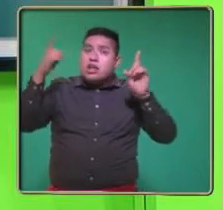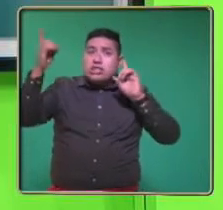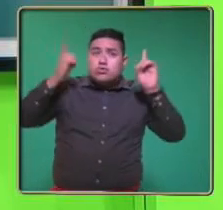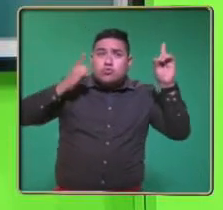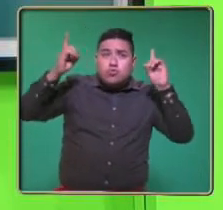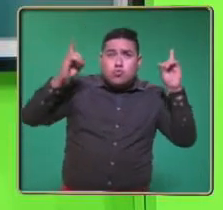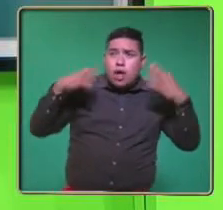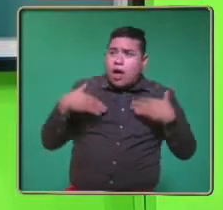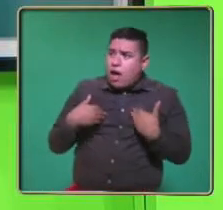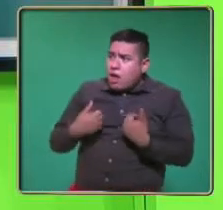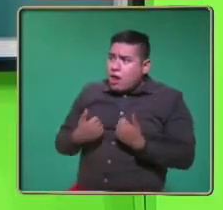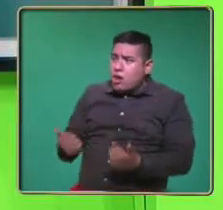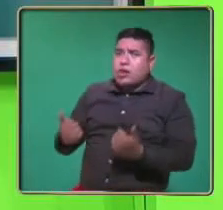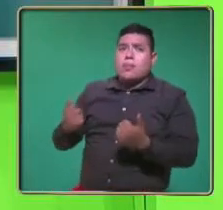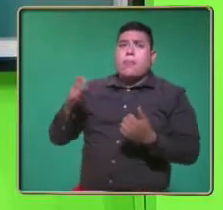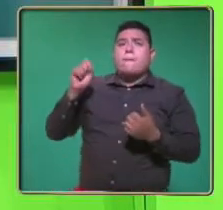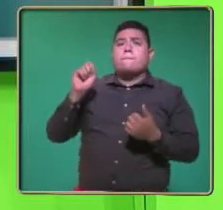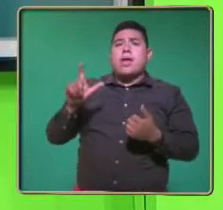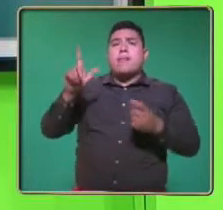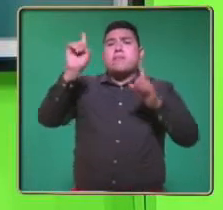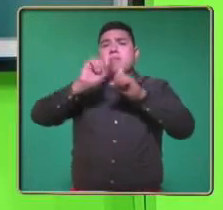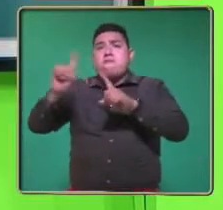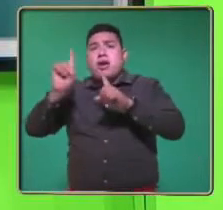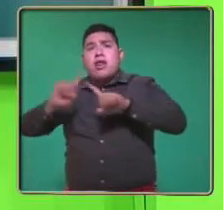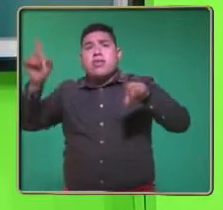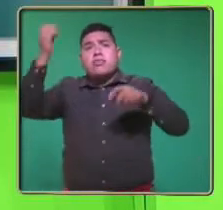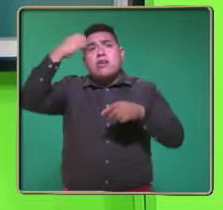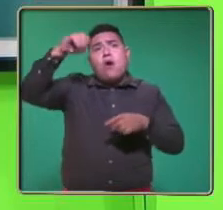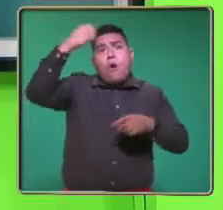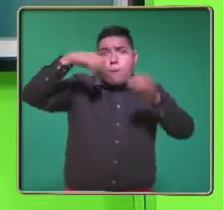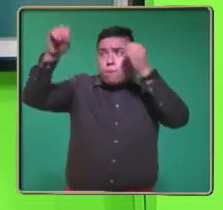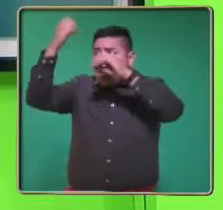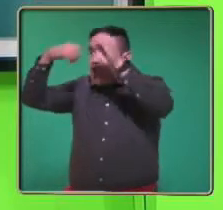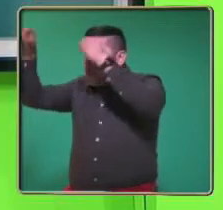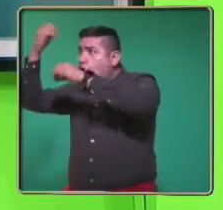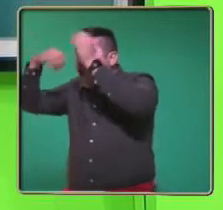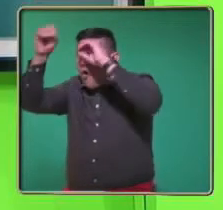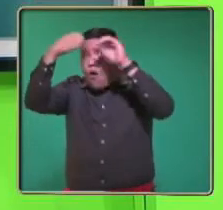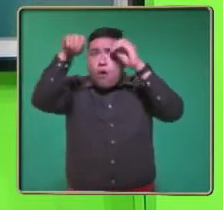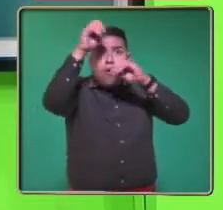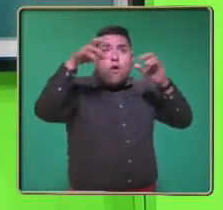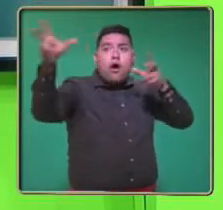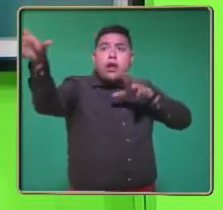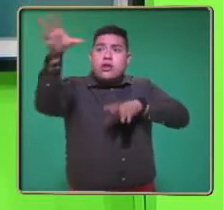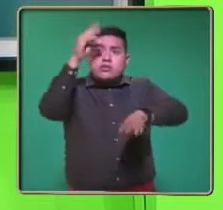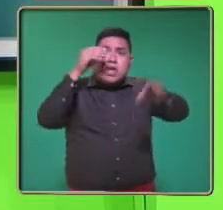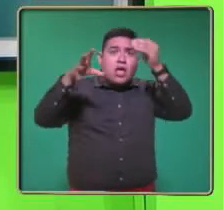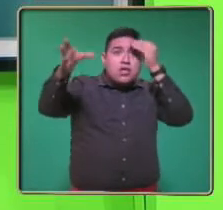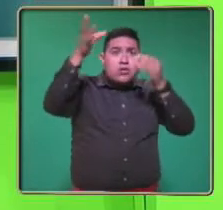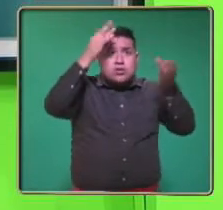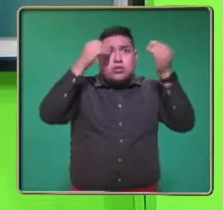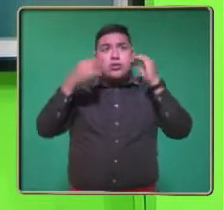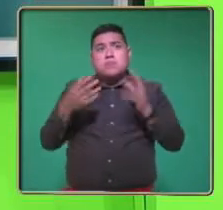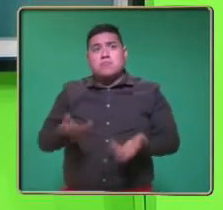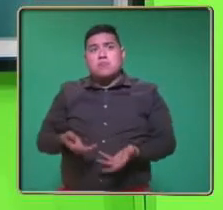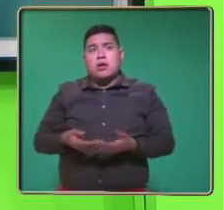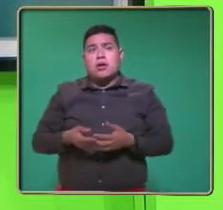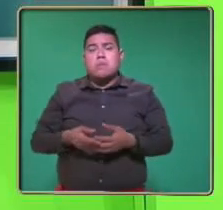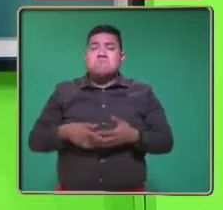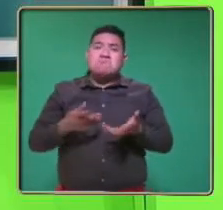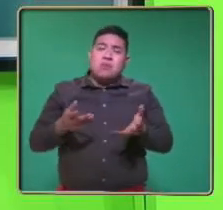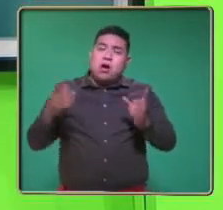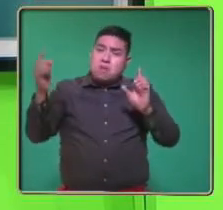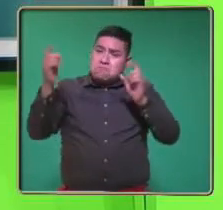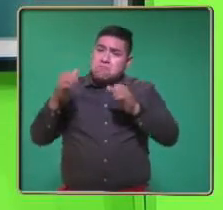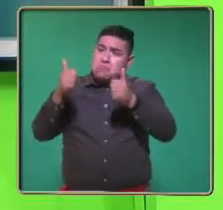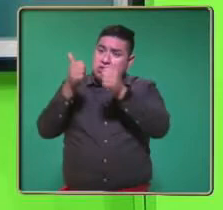o incluso escuchar algunas otras opiniones de padres de familia, de otros especialistas, ya sea de manera física o